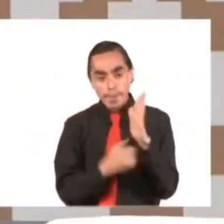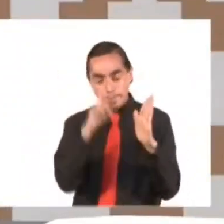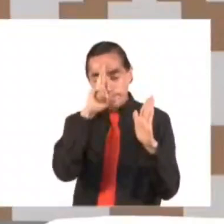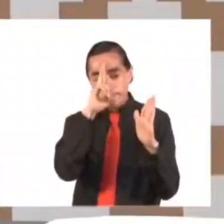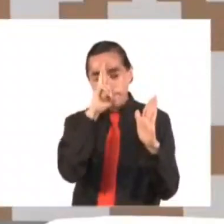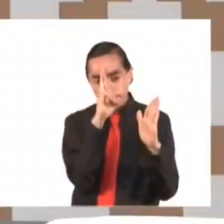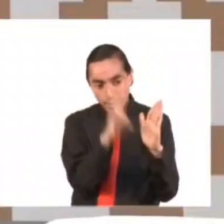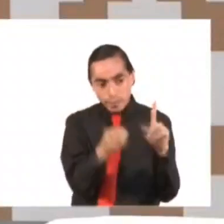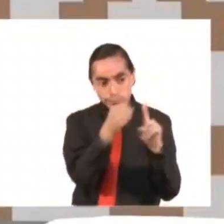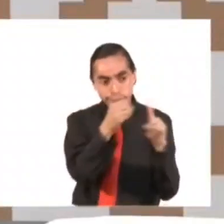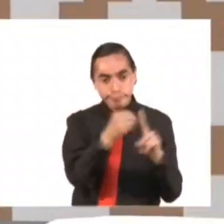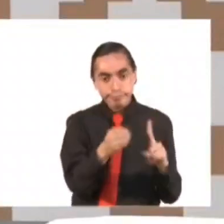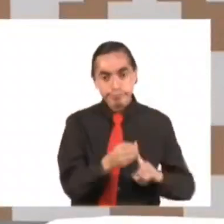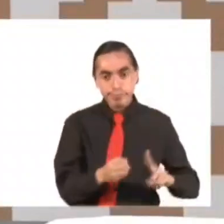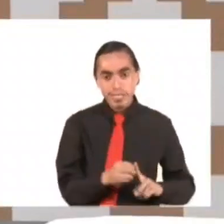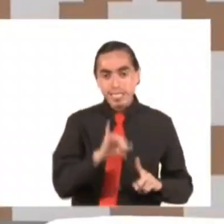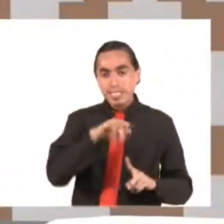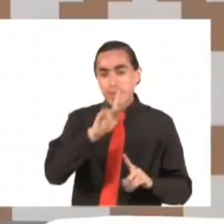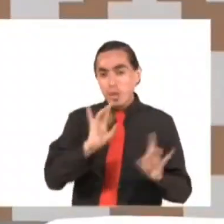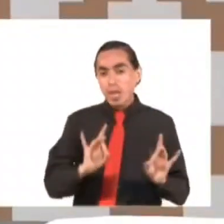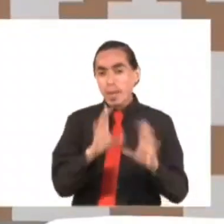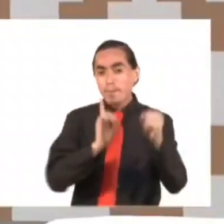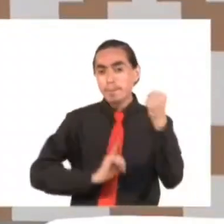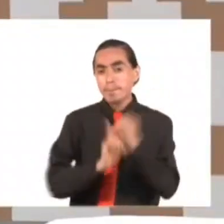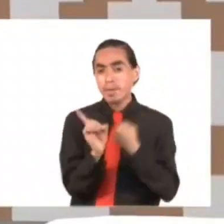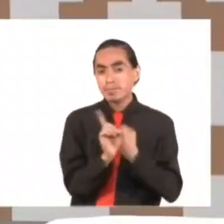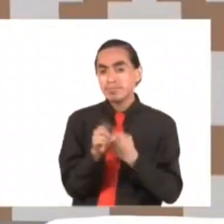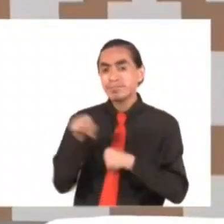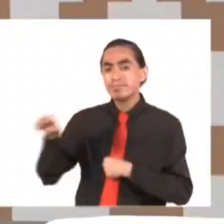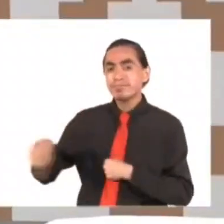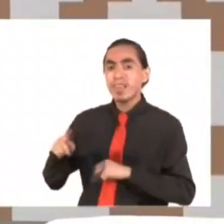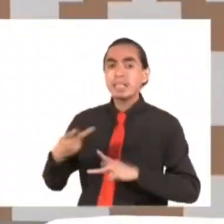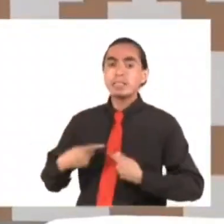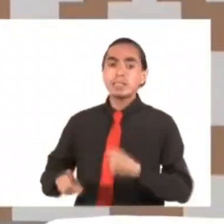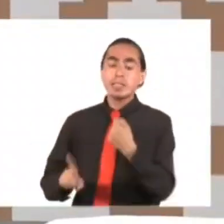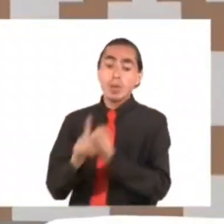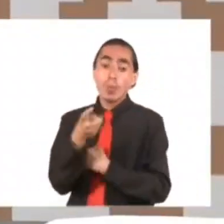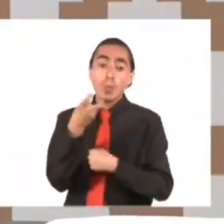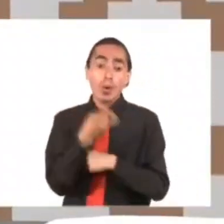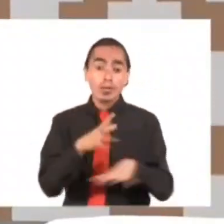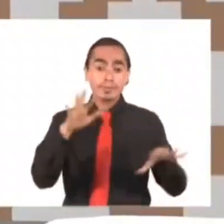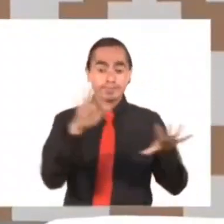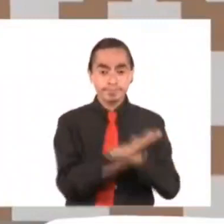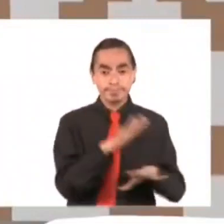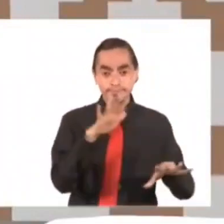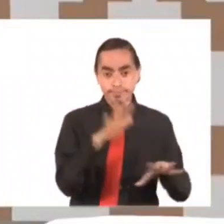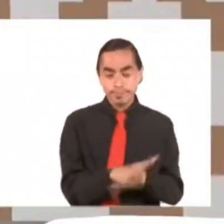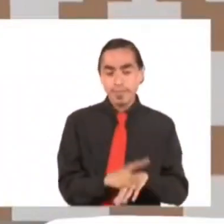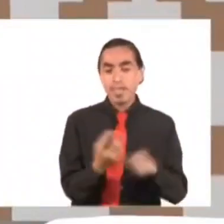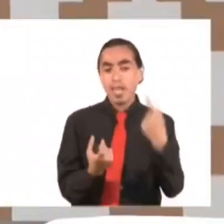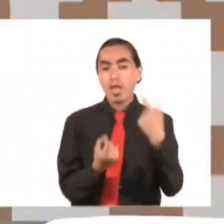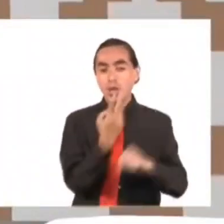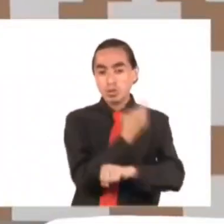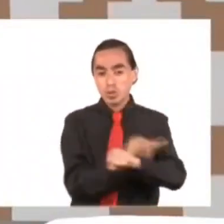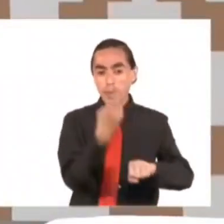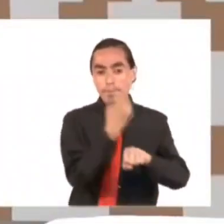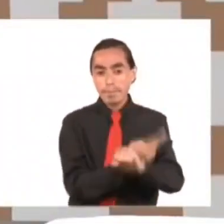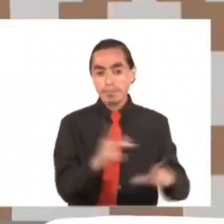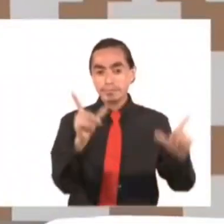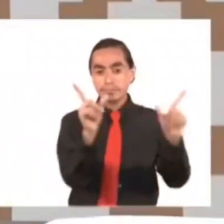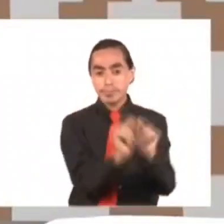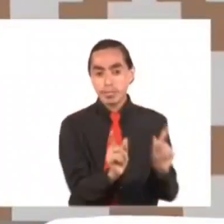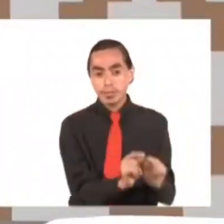y no entendemos todos los problemas que eso puede generar para el ciudadano. Por eso hemos cambiado y hemos simplificado los trámites